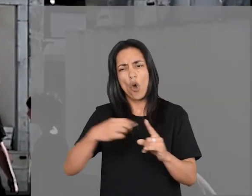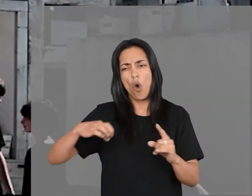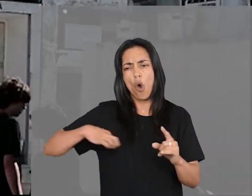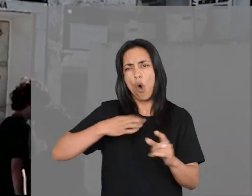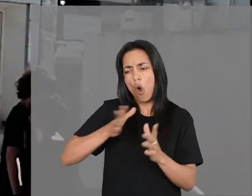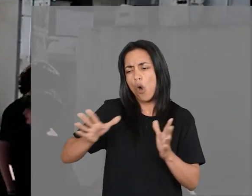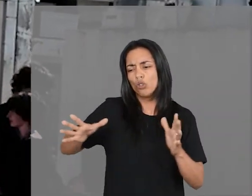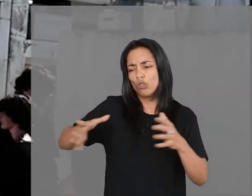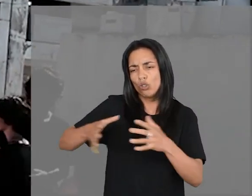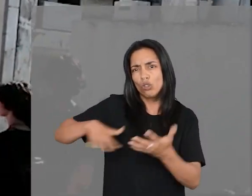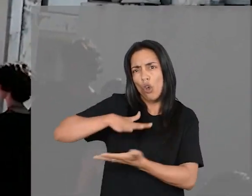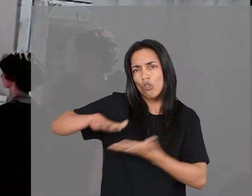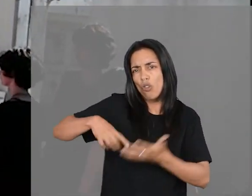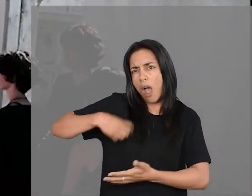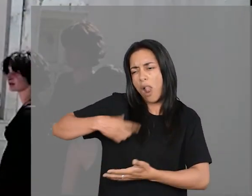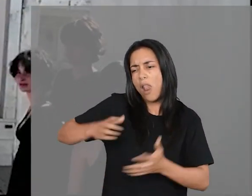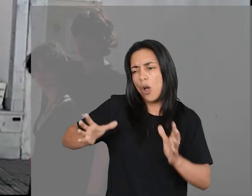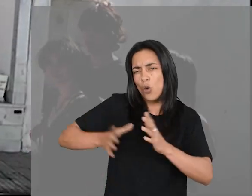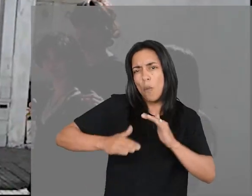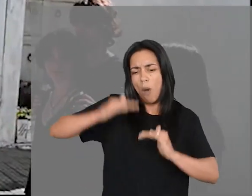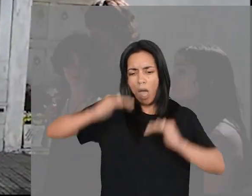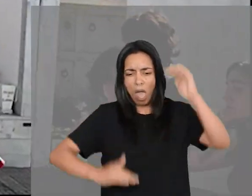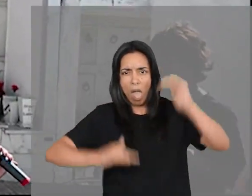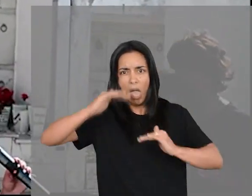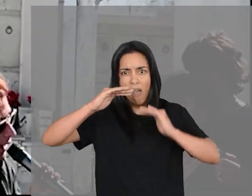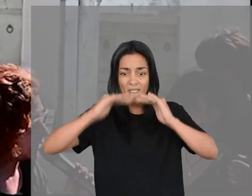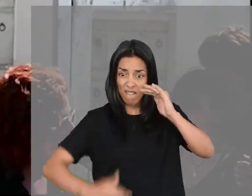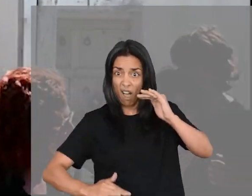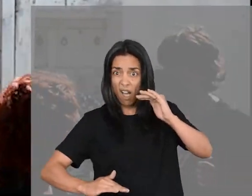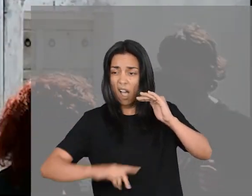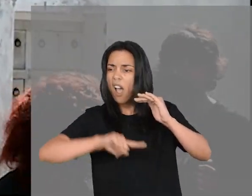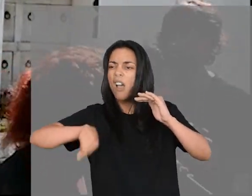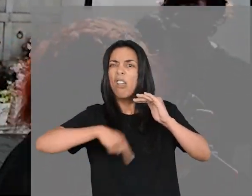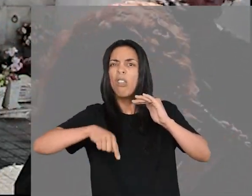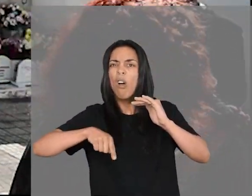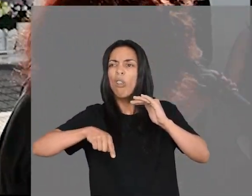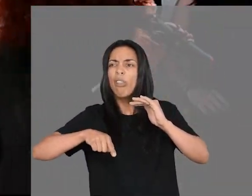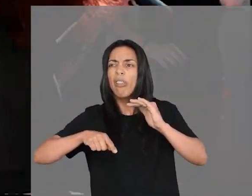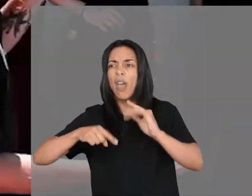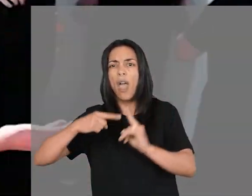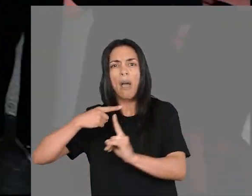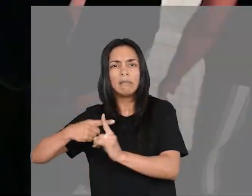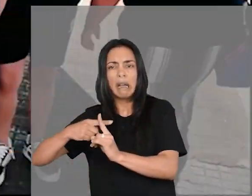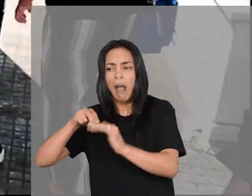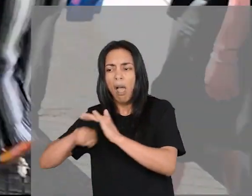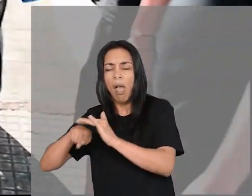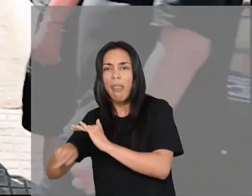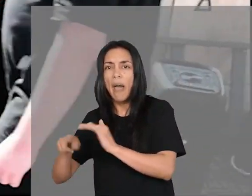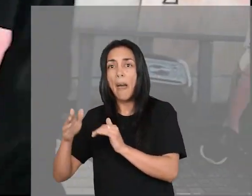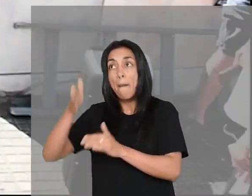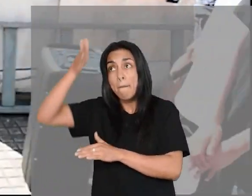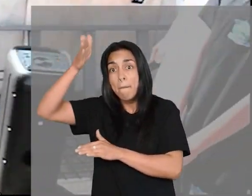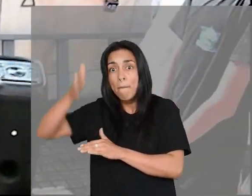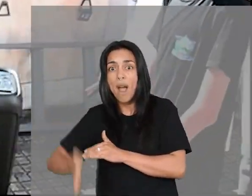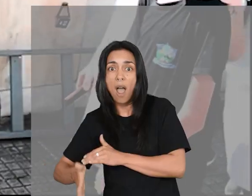está colocada cerca de las paredes y la gente de clase más alta está ubicada en panteones mucho más altos,